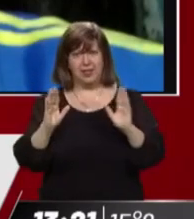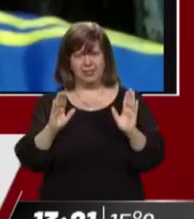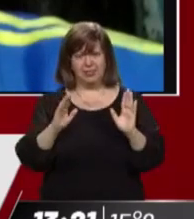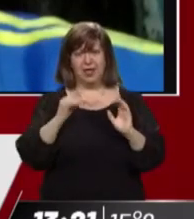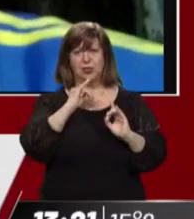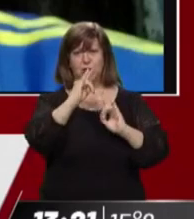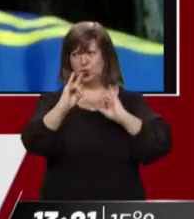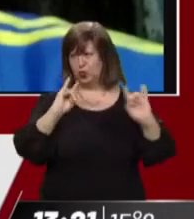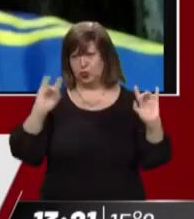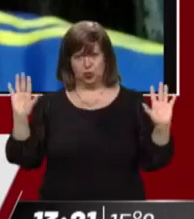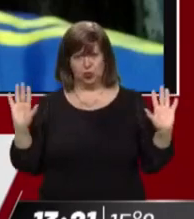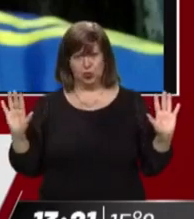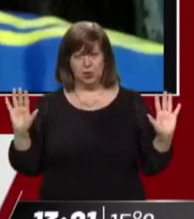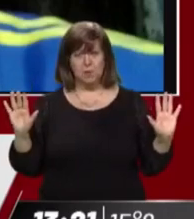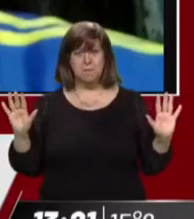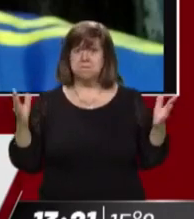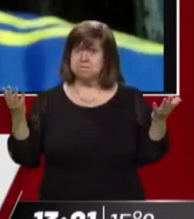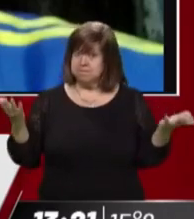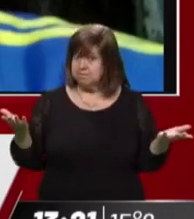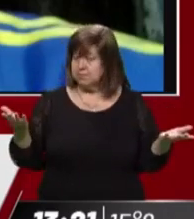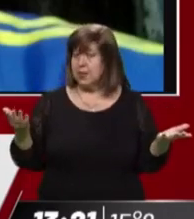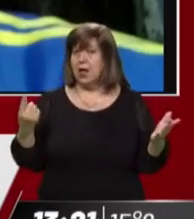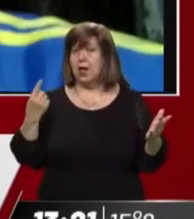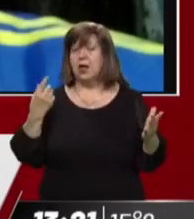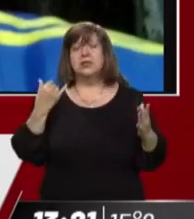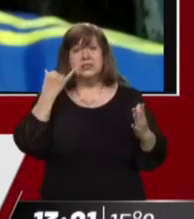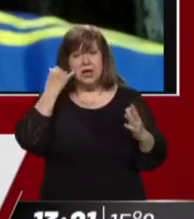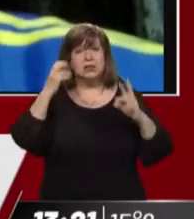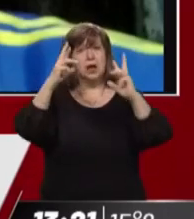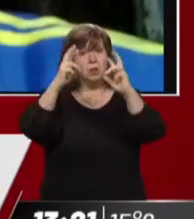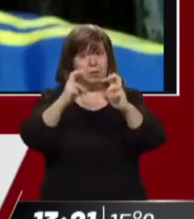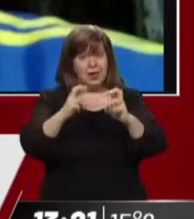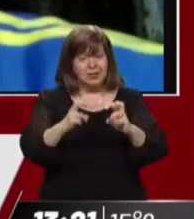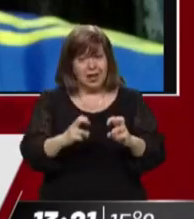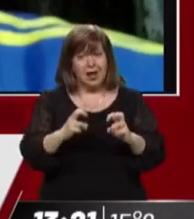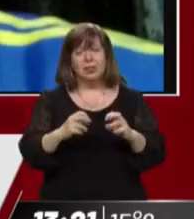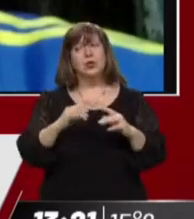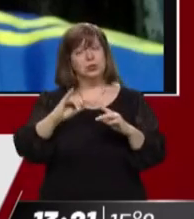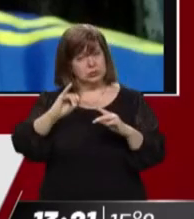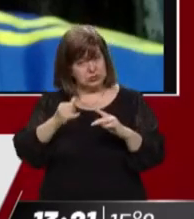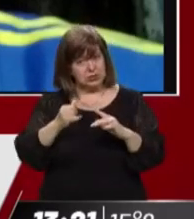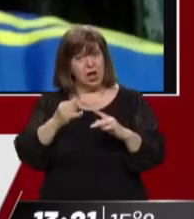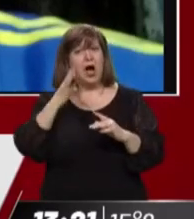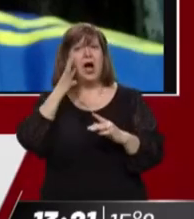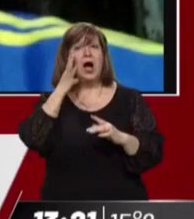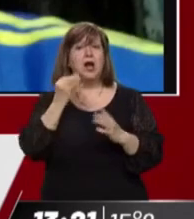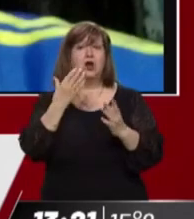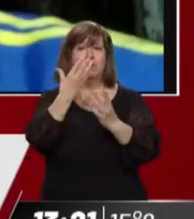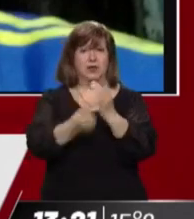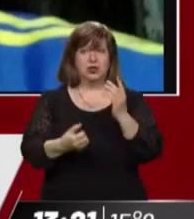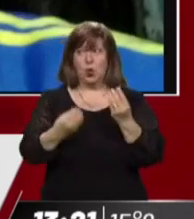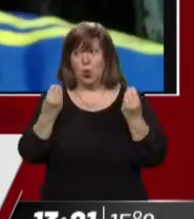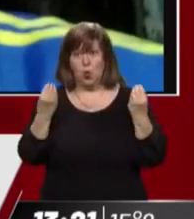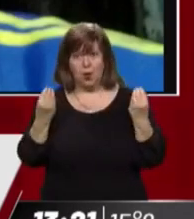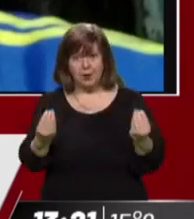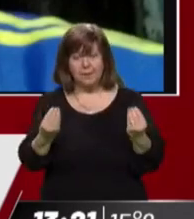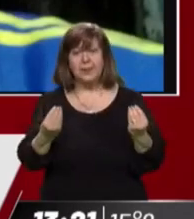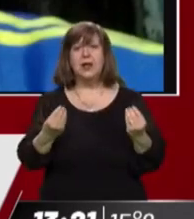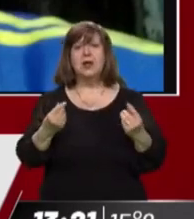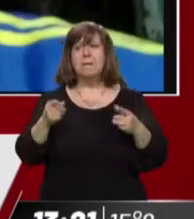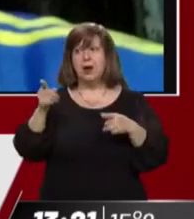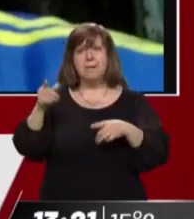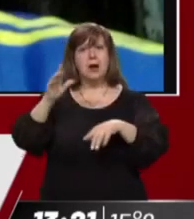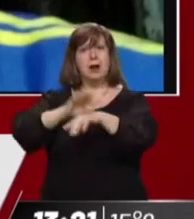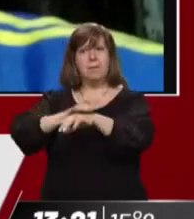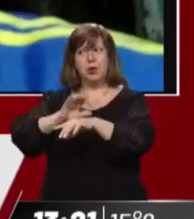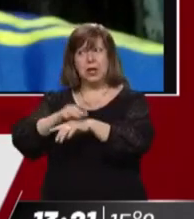el jefe de seguridad en medio en medio de la investigación si es necesario generar un sumario lo vamos